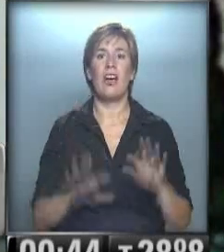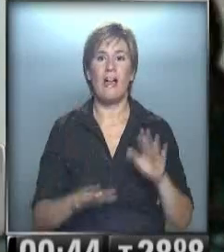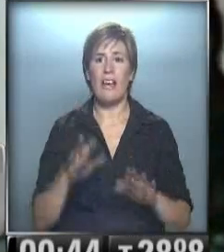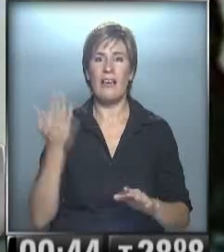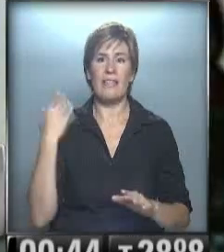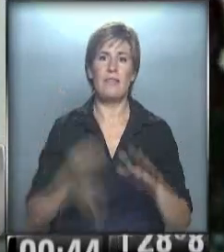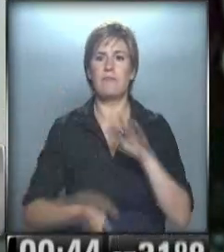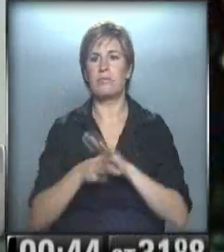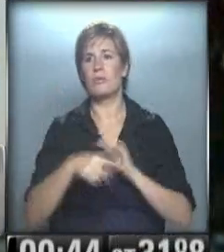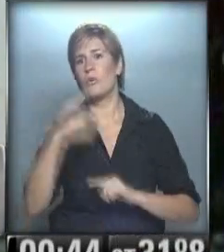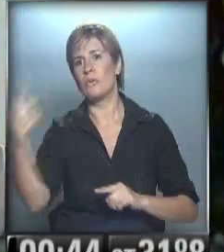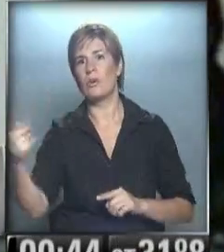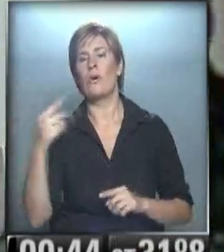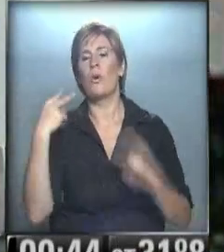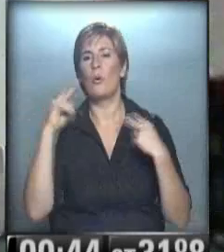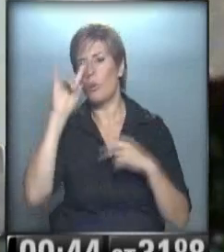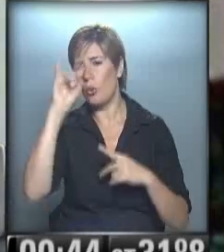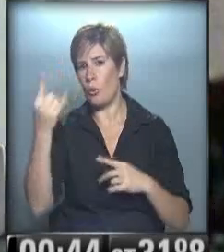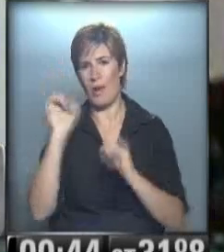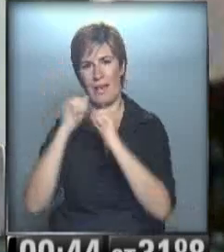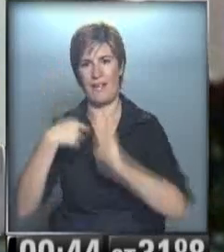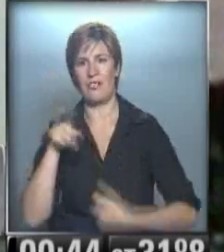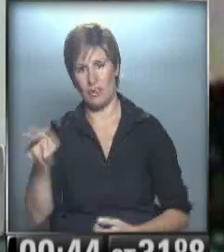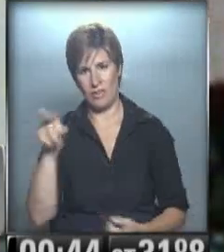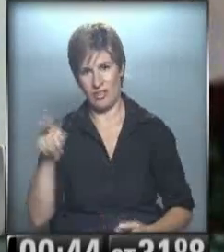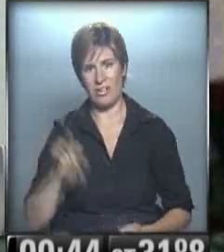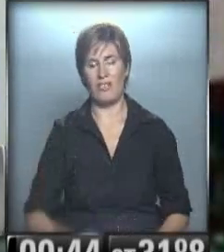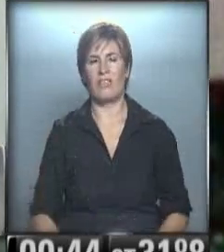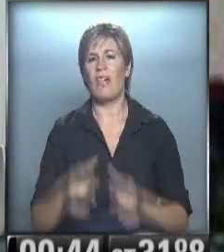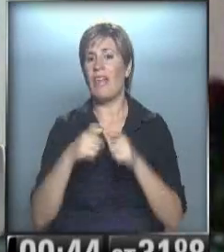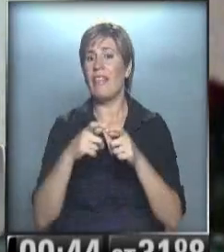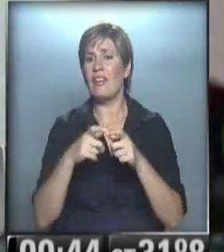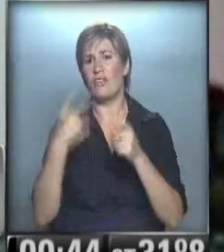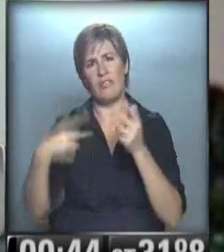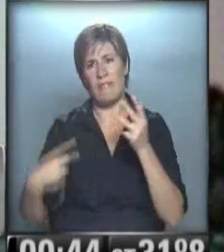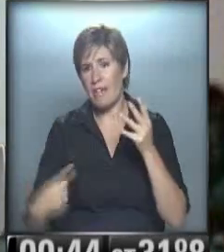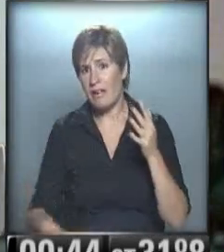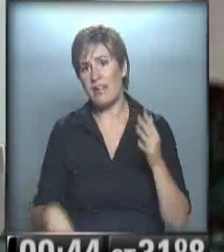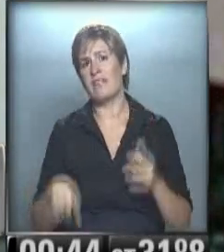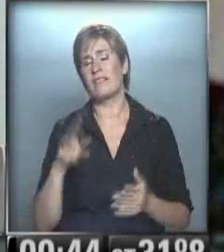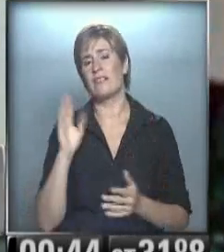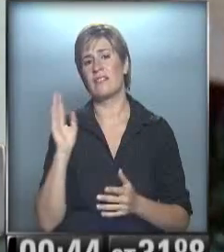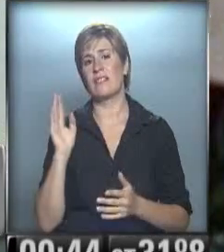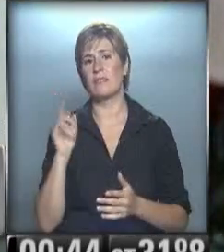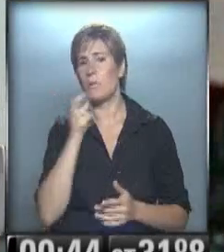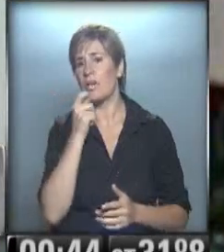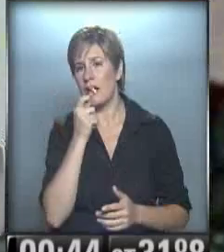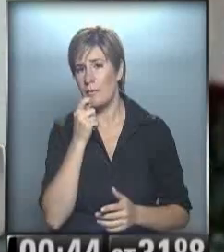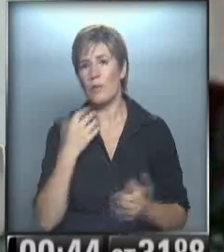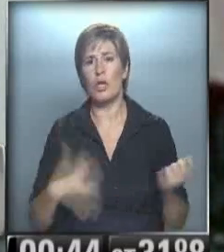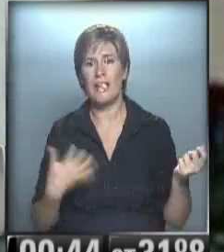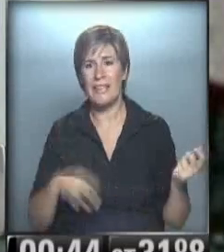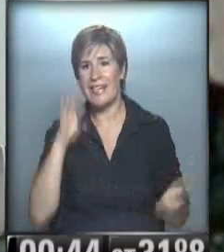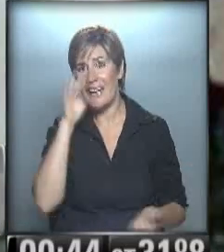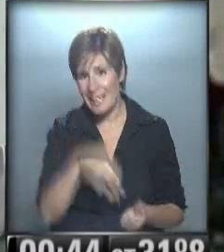ovación de su pueblo. Su discografía alberga obras ineludibles de la canción latinoamericana, como Guitarra Negra, y canciones que ya